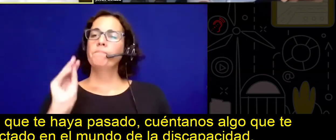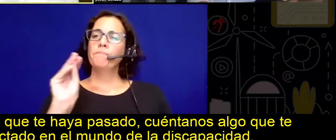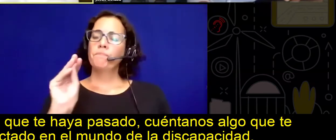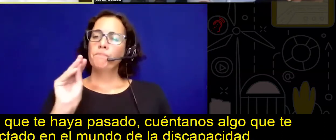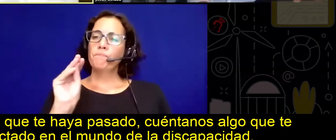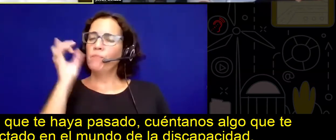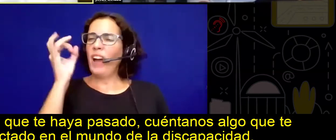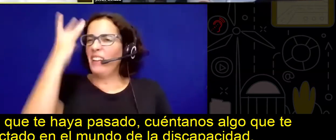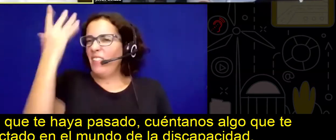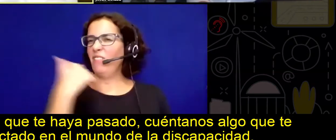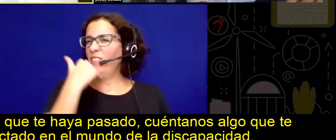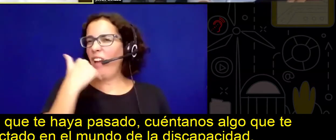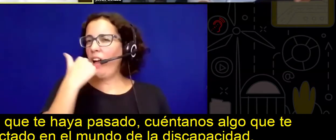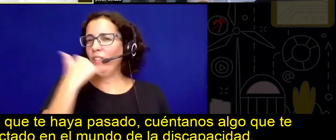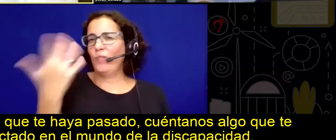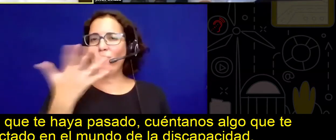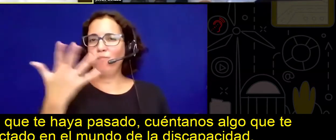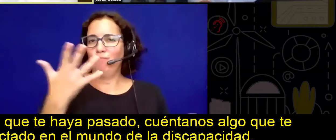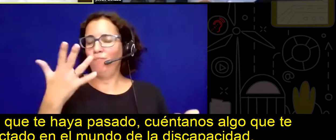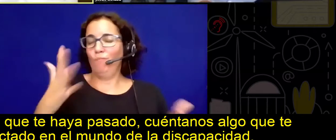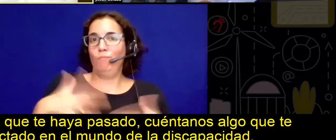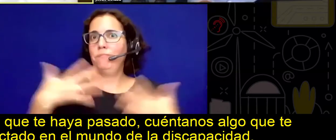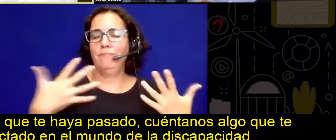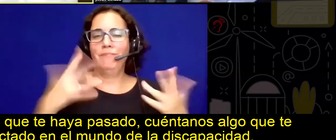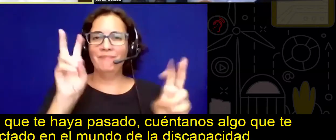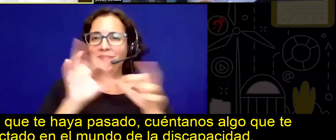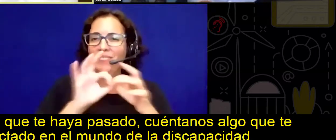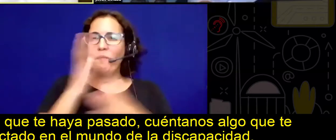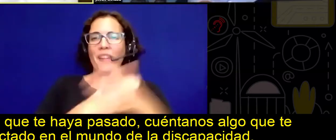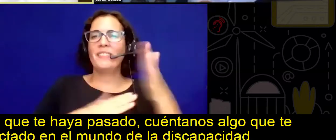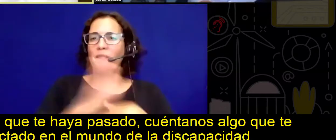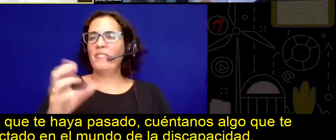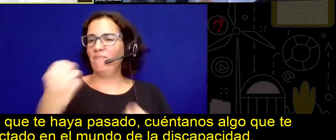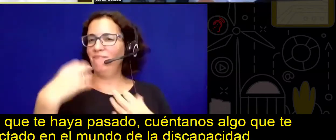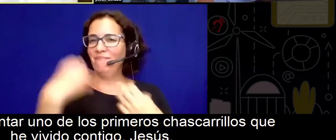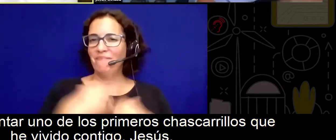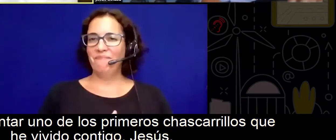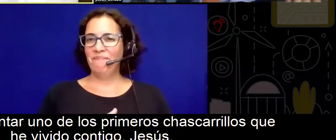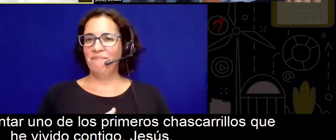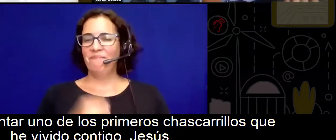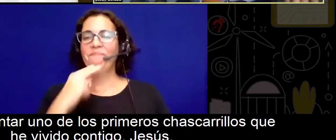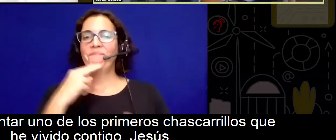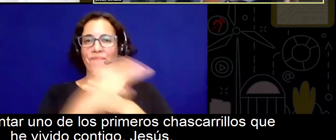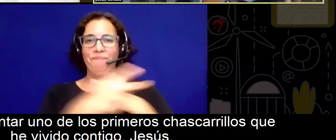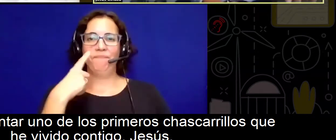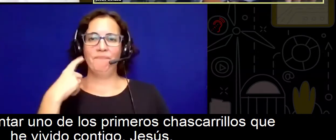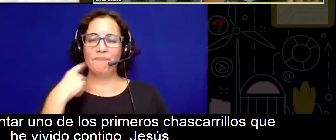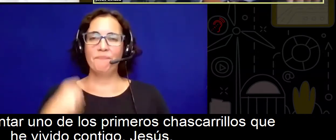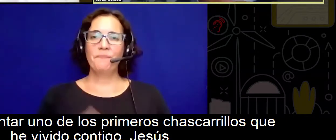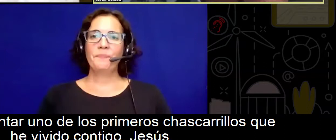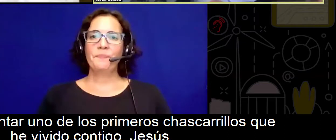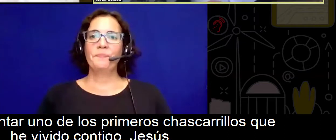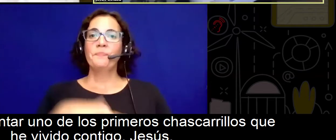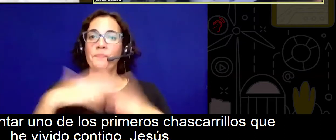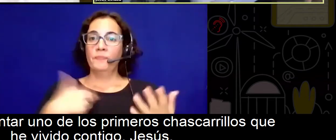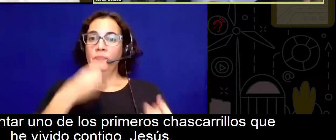pasado? Cuéntanos algo que te haya impactado en el mundo de la discapacidad. Pues voy a contar uno de